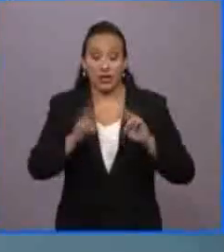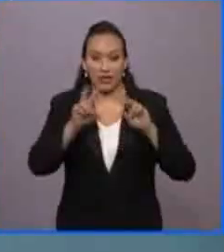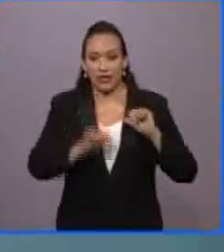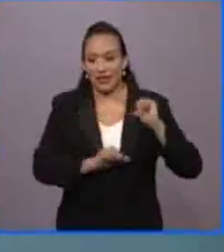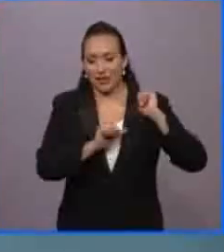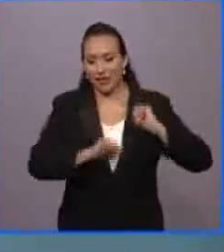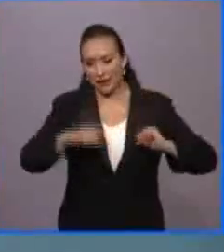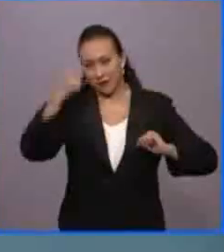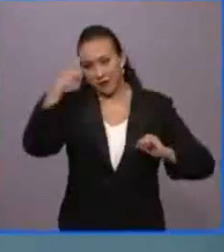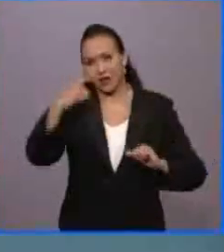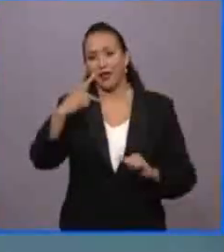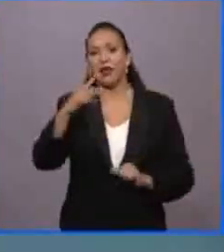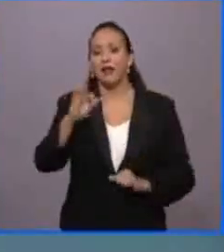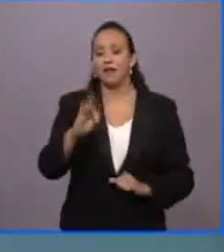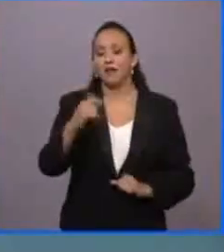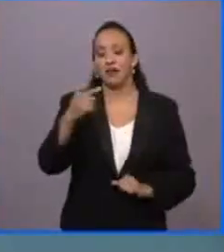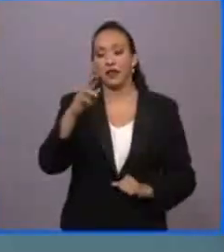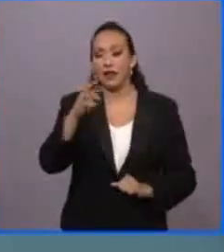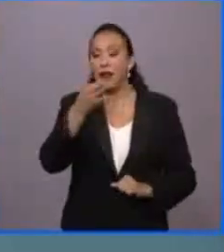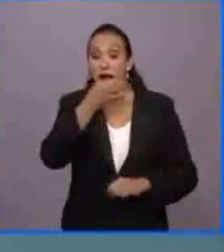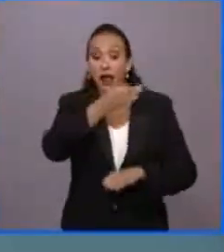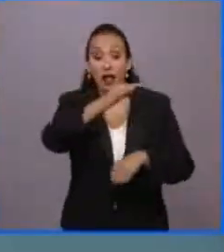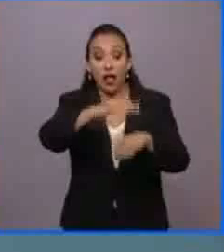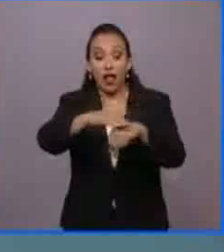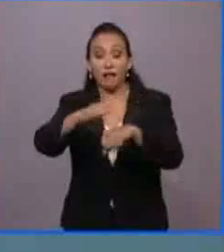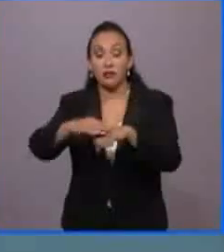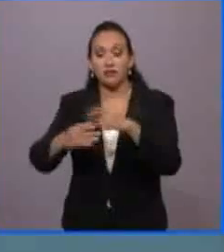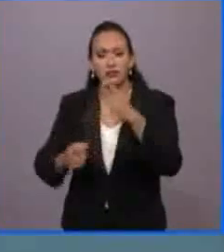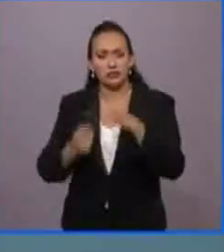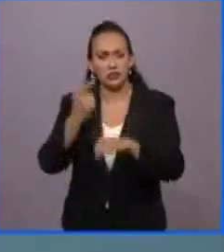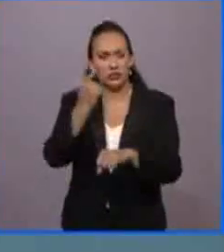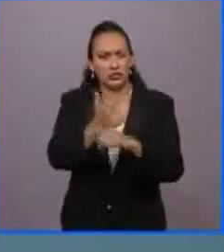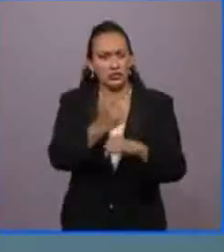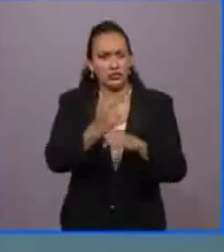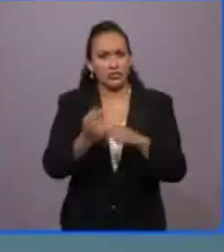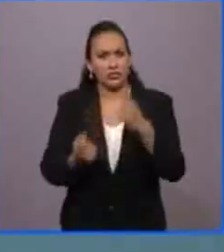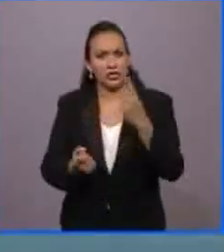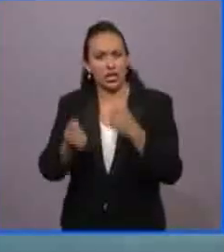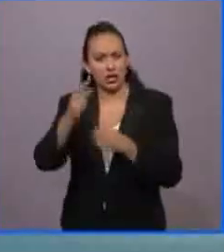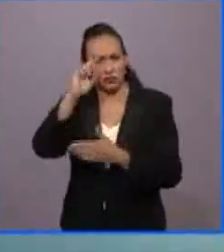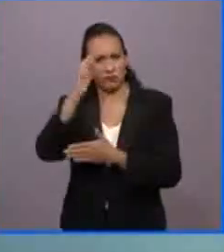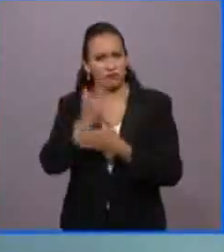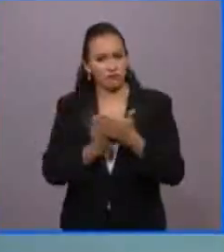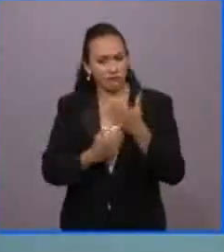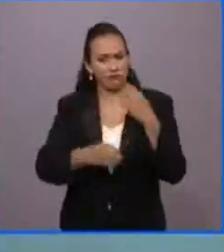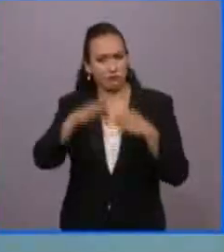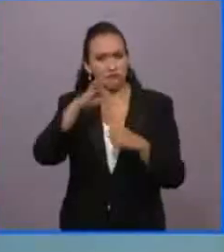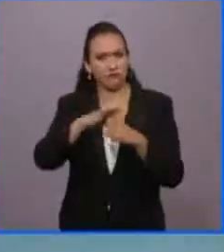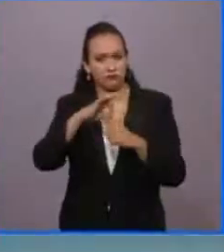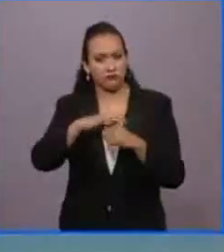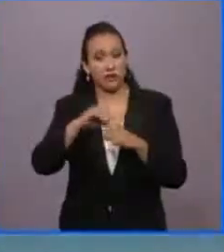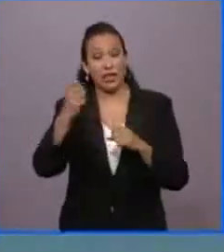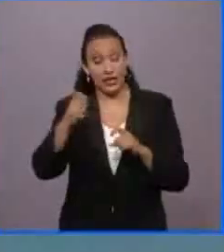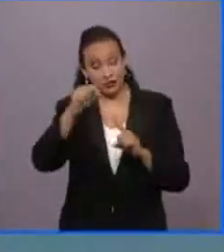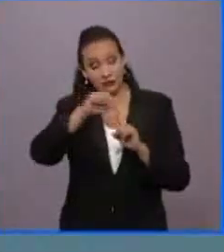Electorales de la FGR alertó sobre algunas conductas que se consideran delitos electorales federales,